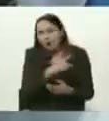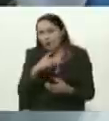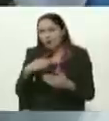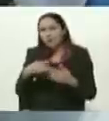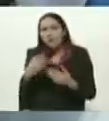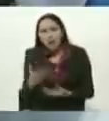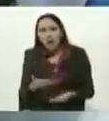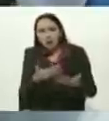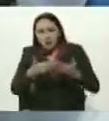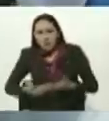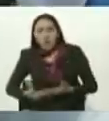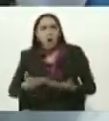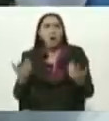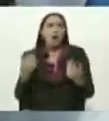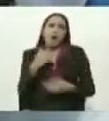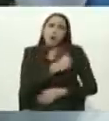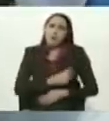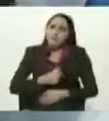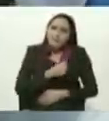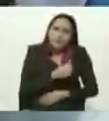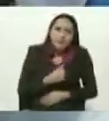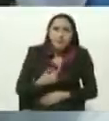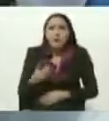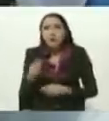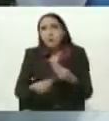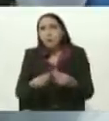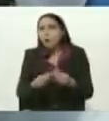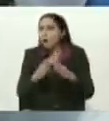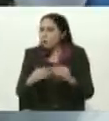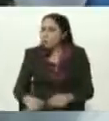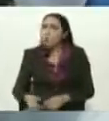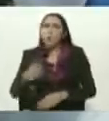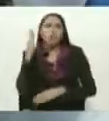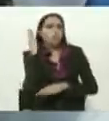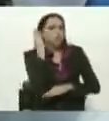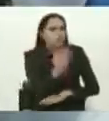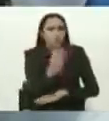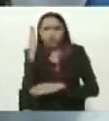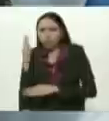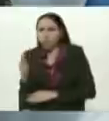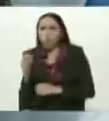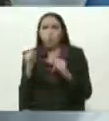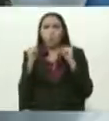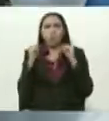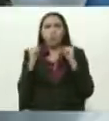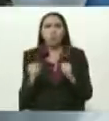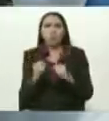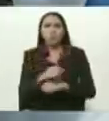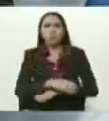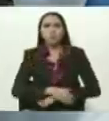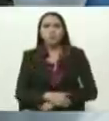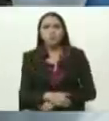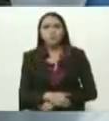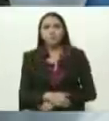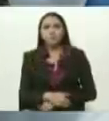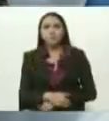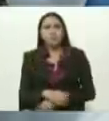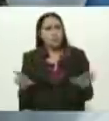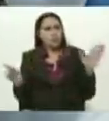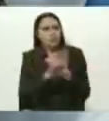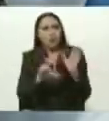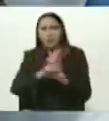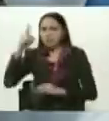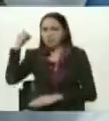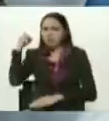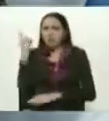a, lamentablemente, a recibir todos la máxima pena, todo el peso de la ley, porque